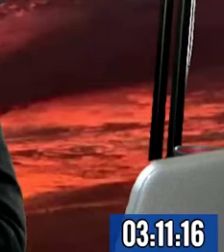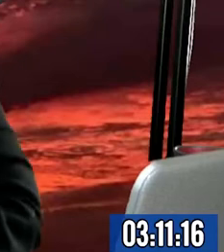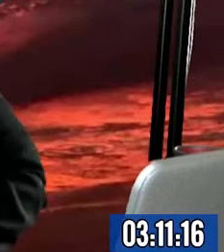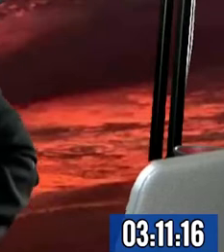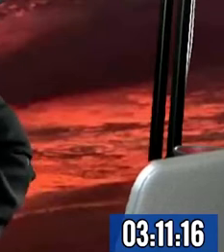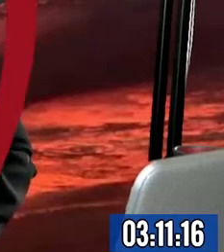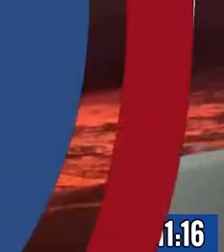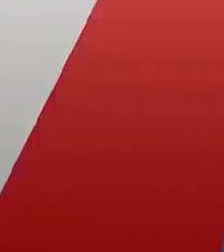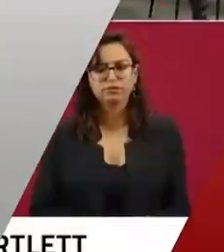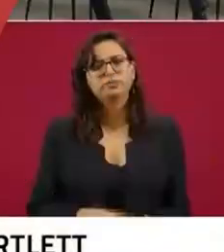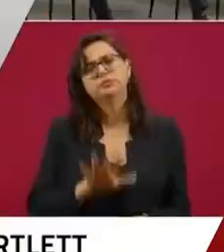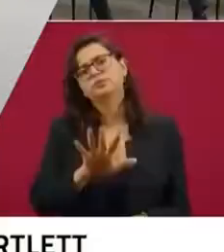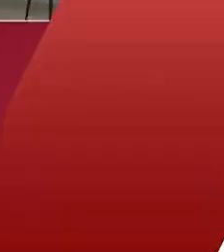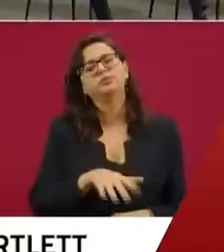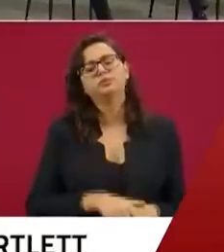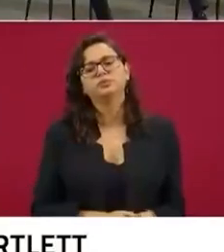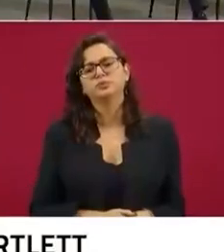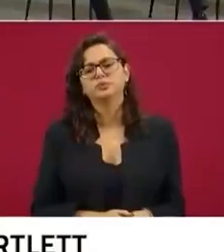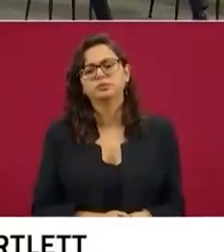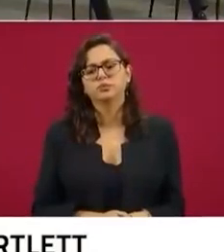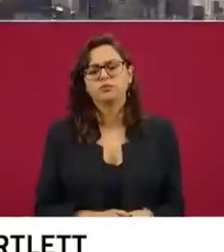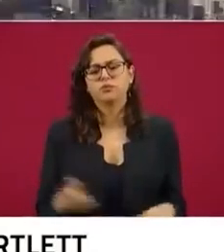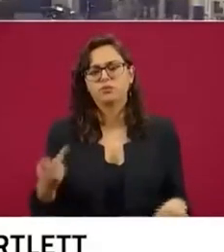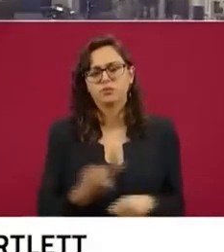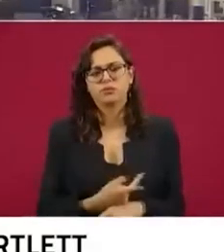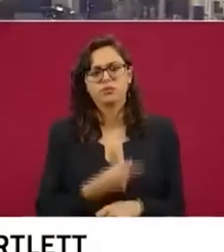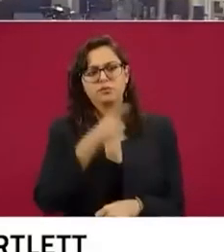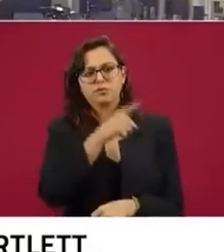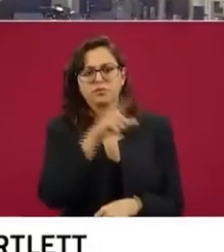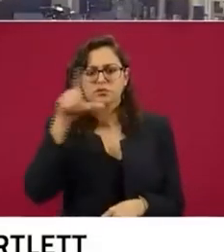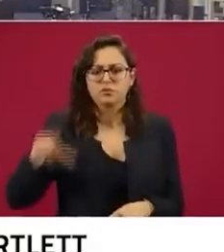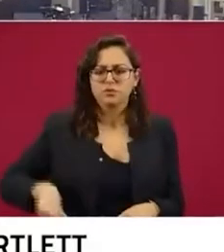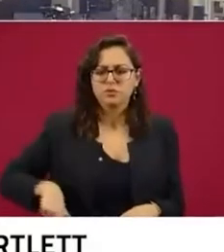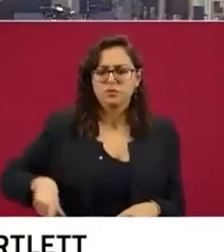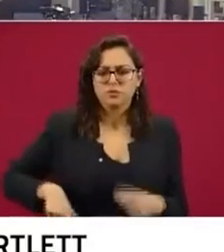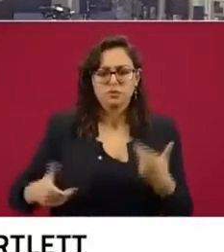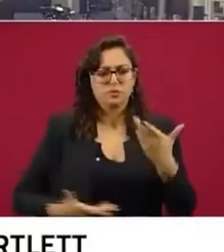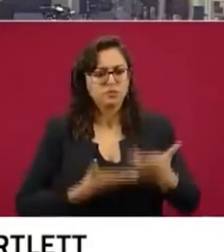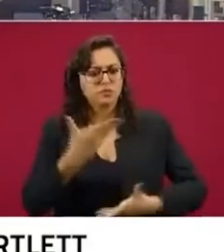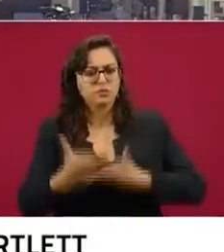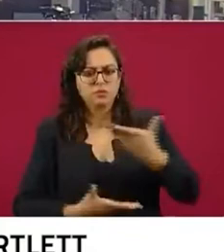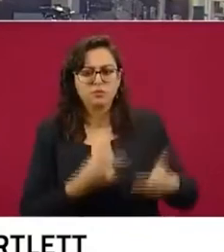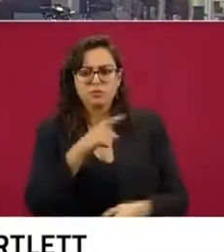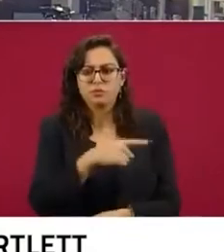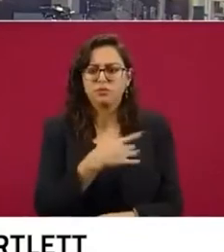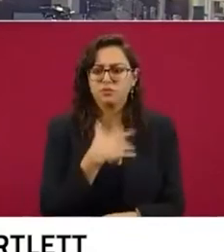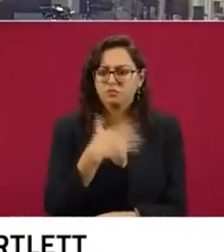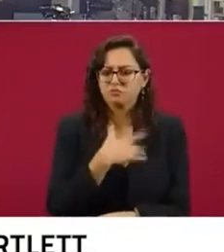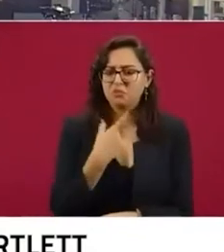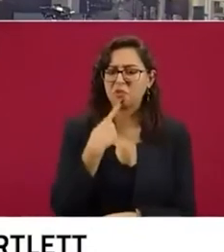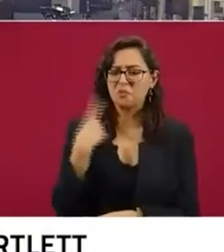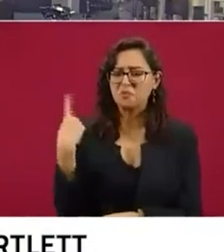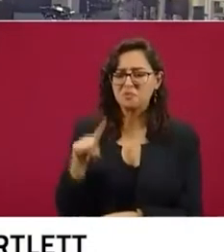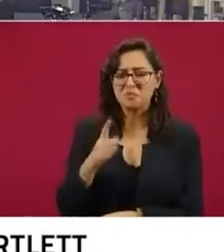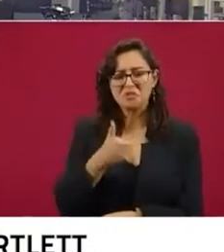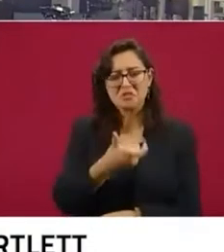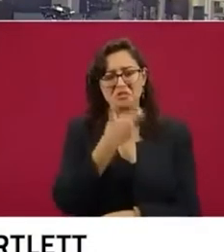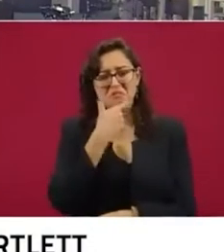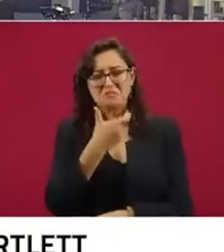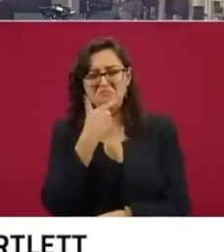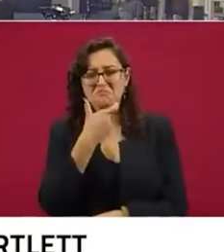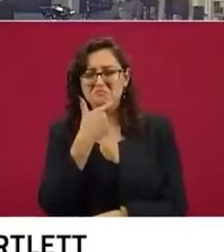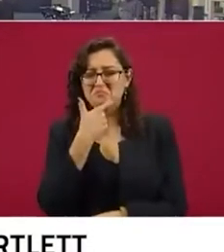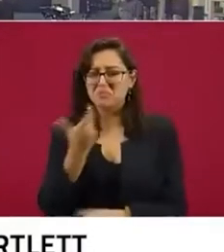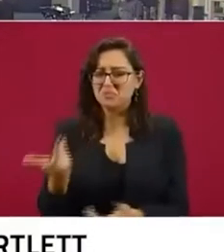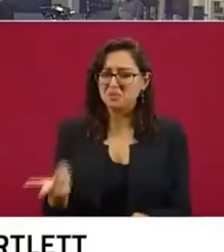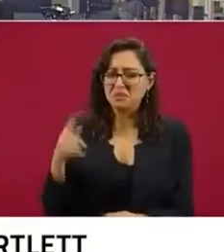escuchamos que un funcionario de esta talla manifieste que ese tipo de demandas le cause risa y que además diga torpe